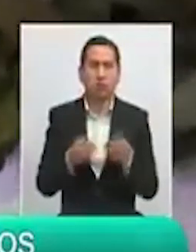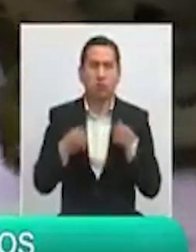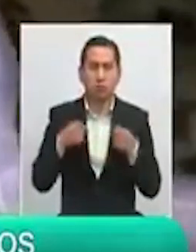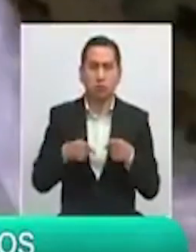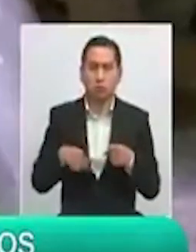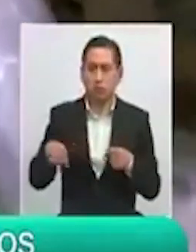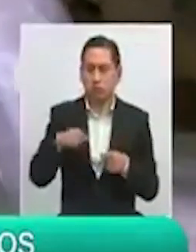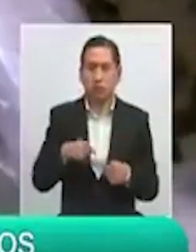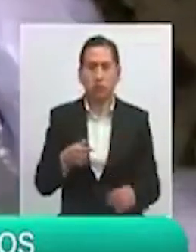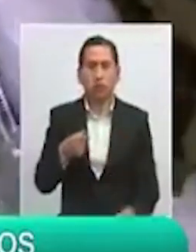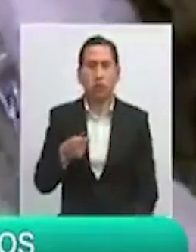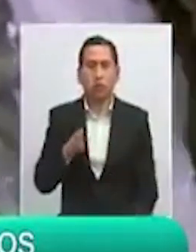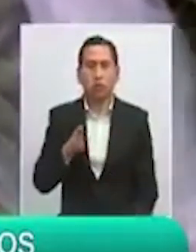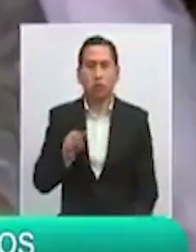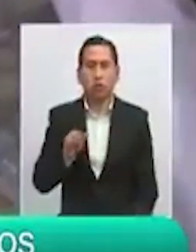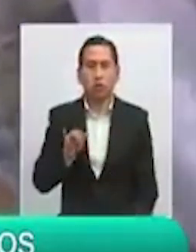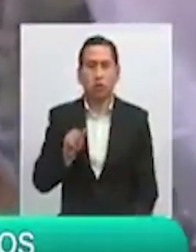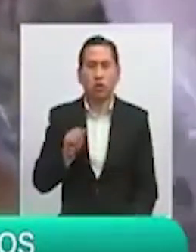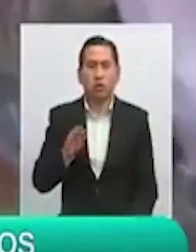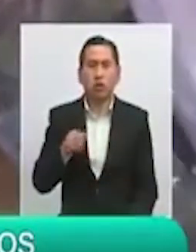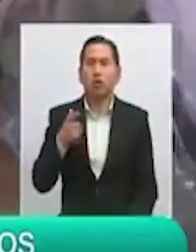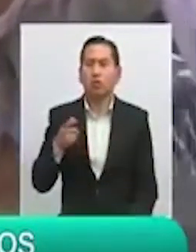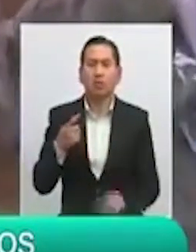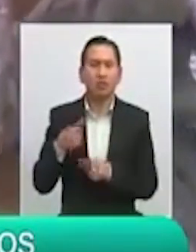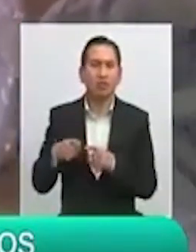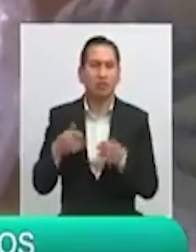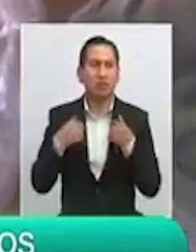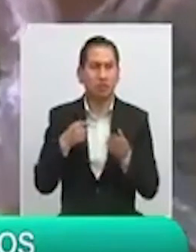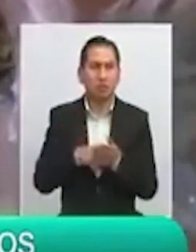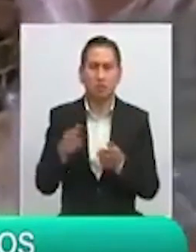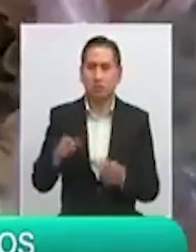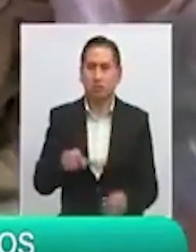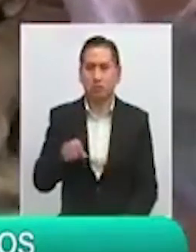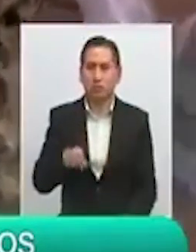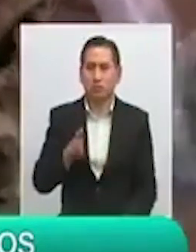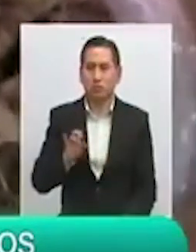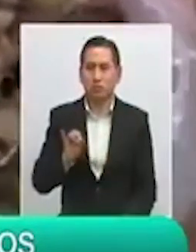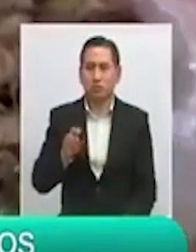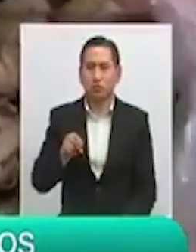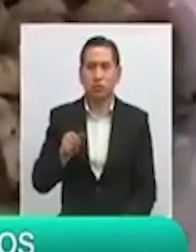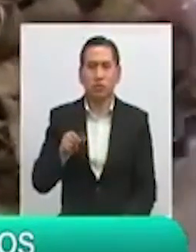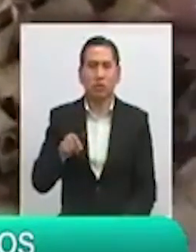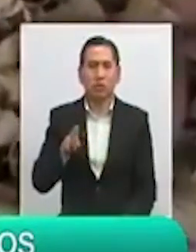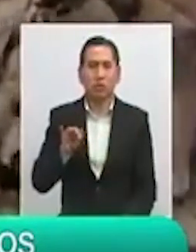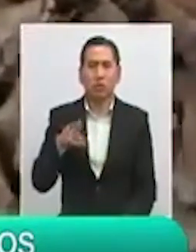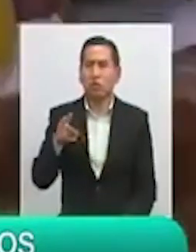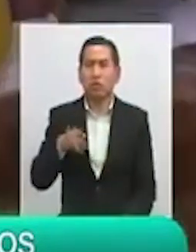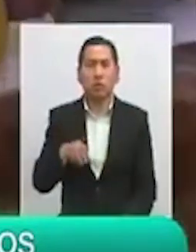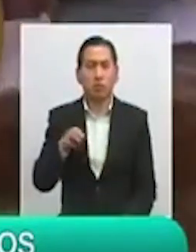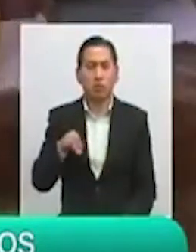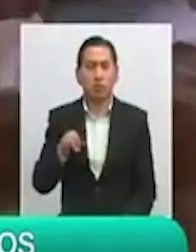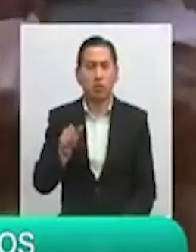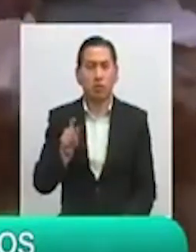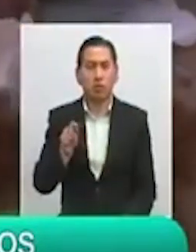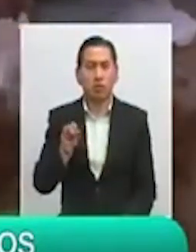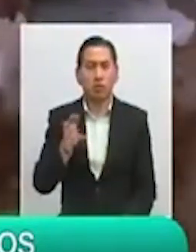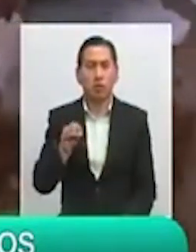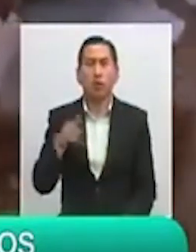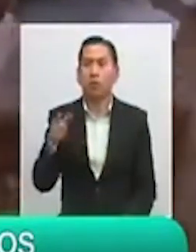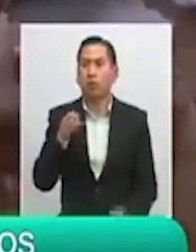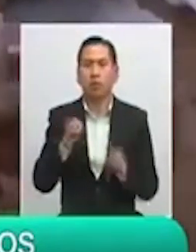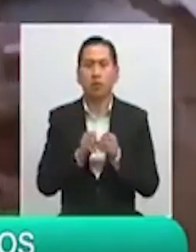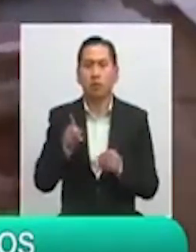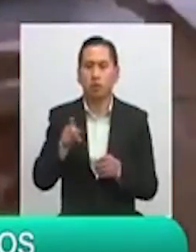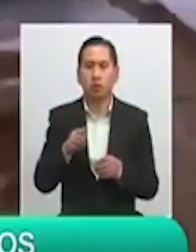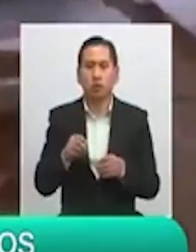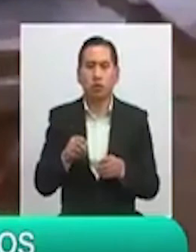de la guayaba, también han usado la quinaquina, se ha usado el matico. Se ha usado así mismo también en la